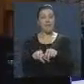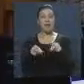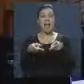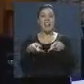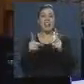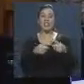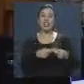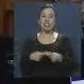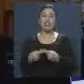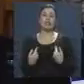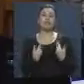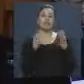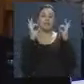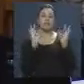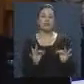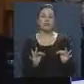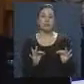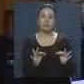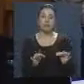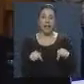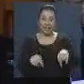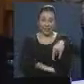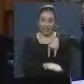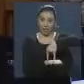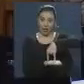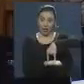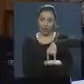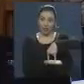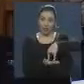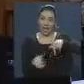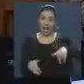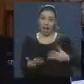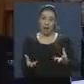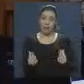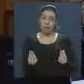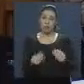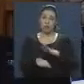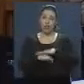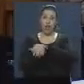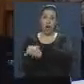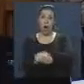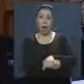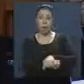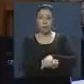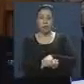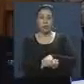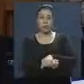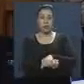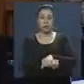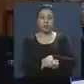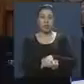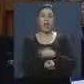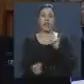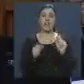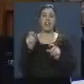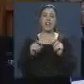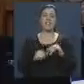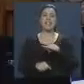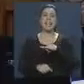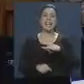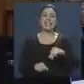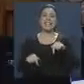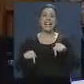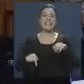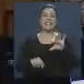derecho social adquirido, incluso en este Parlamento. Ahora la mayoría de la oposición, y mire qué paradoja, defiende que se mantenga el